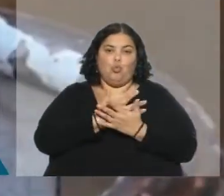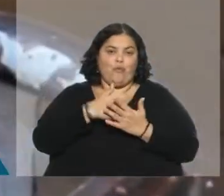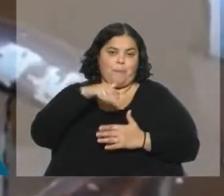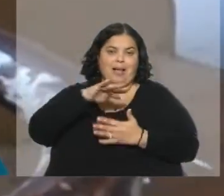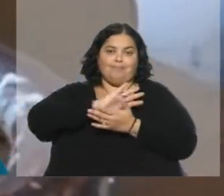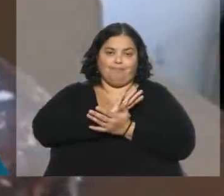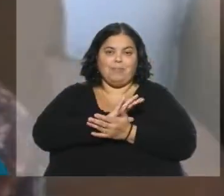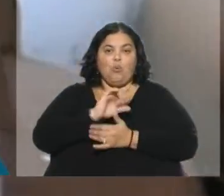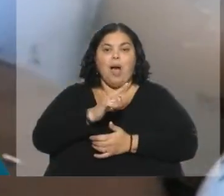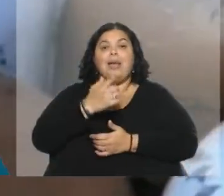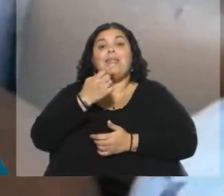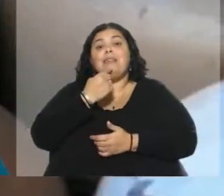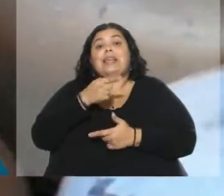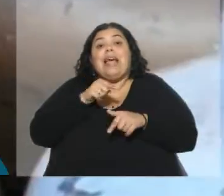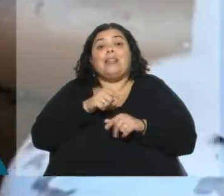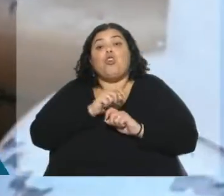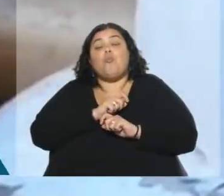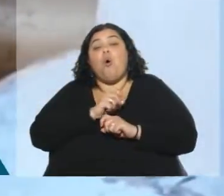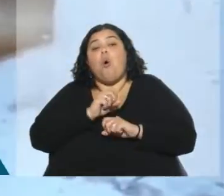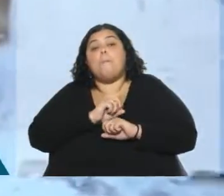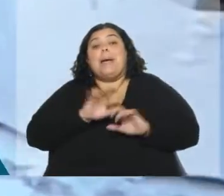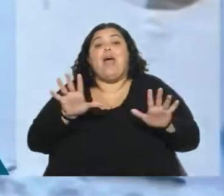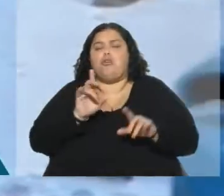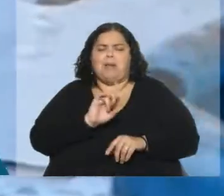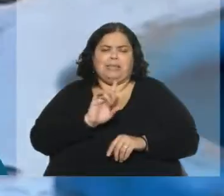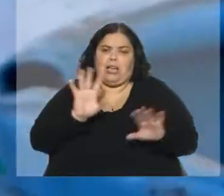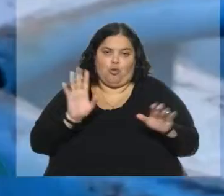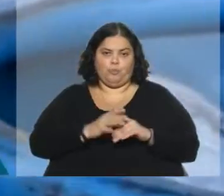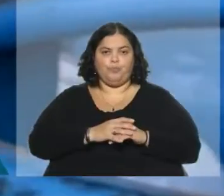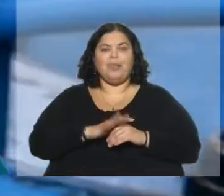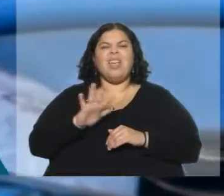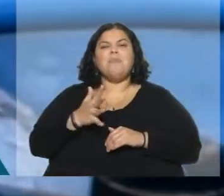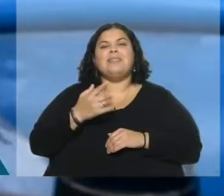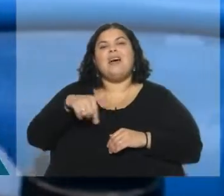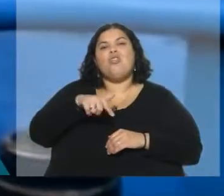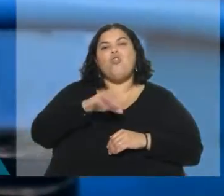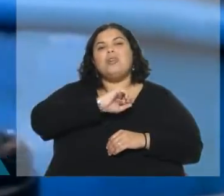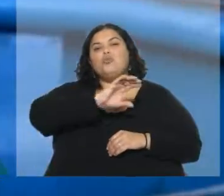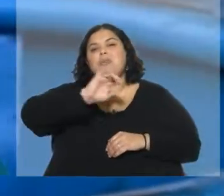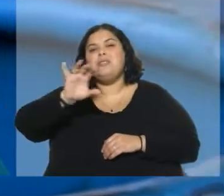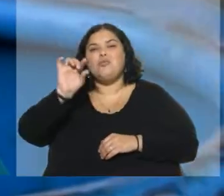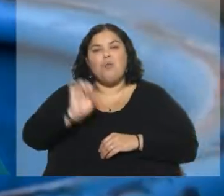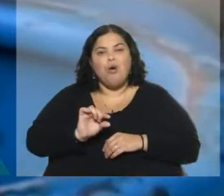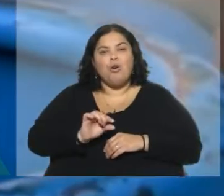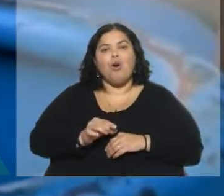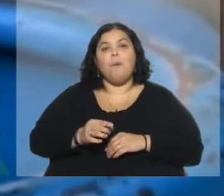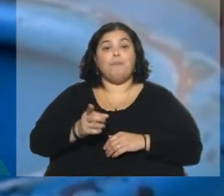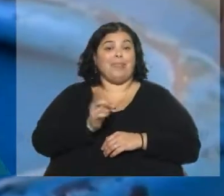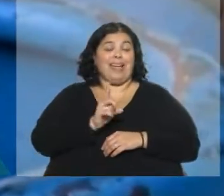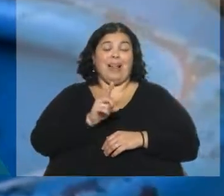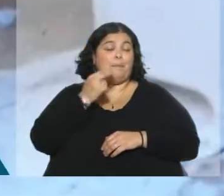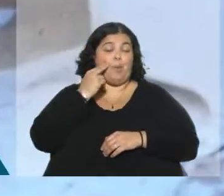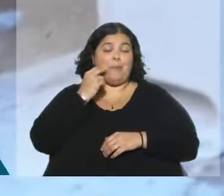ninguna alerta de que esto se pueda empeorar. ¿Dónde queda un poquito el rezago del suministro? No, el problema que estamos viendo es que el conflicto no está